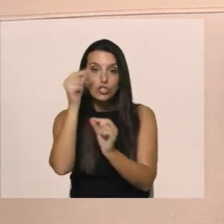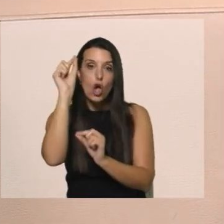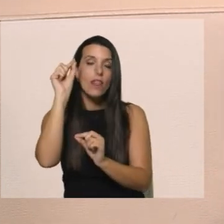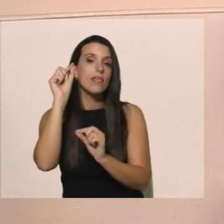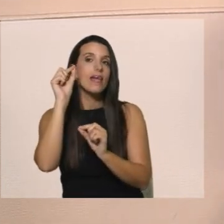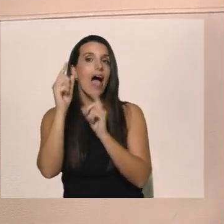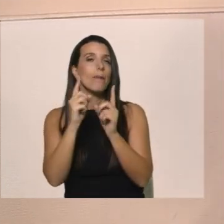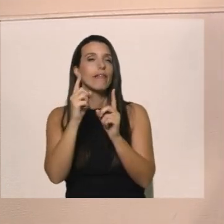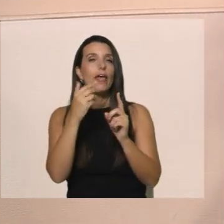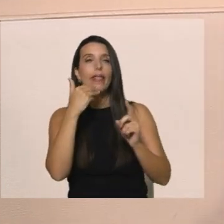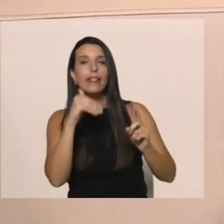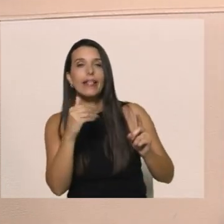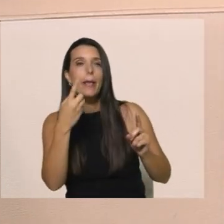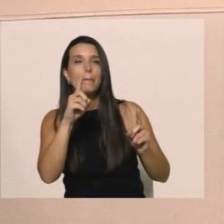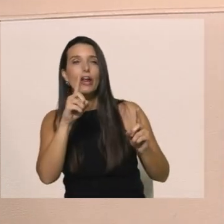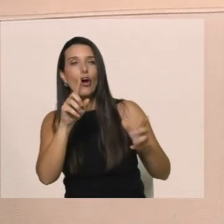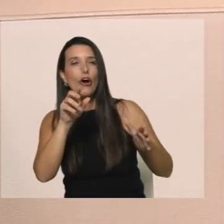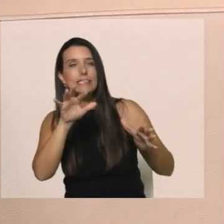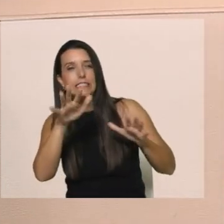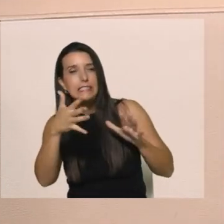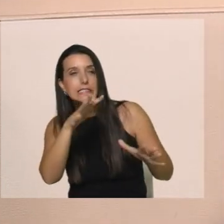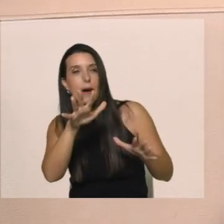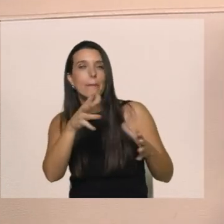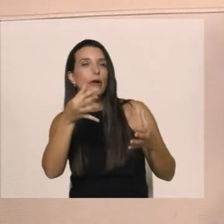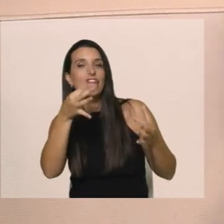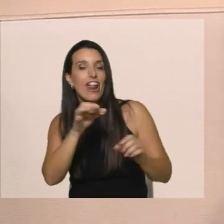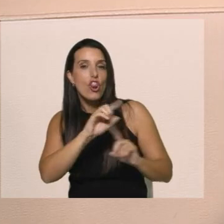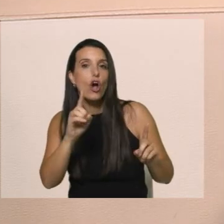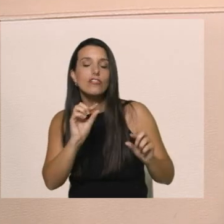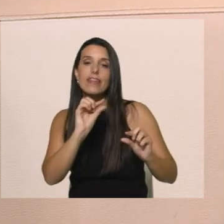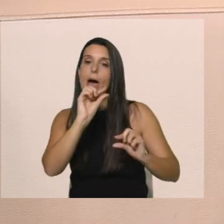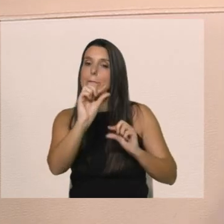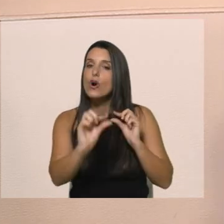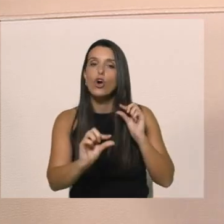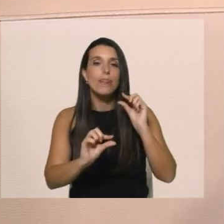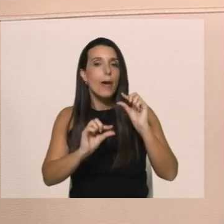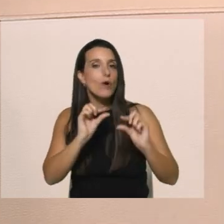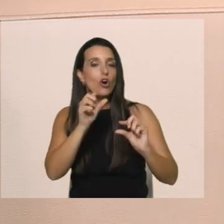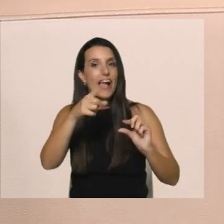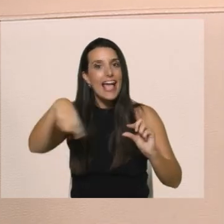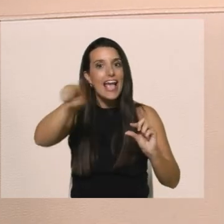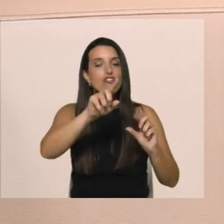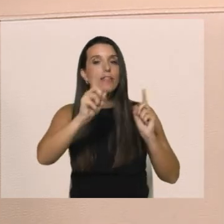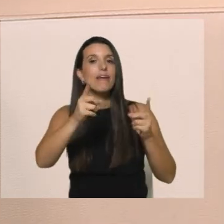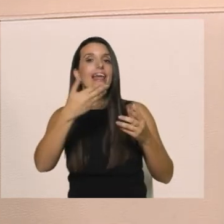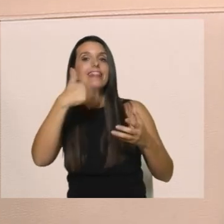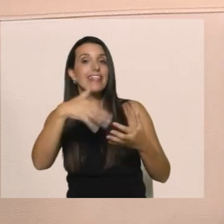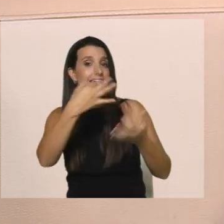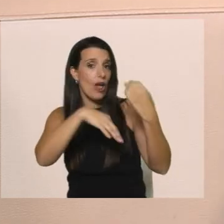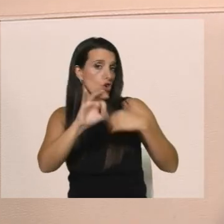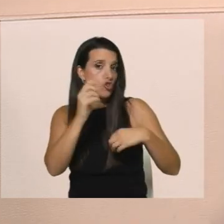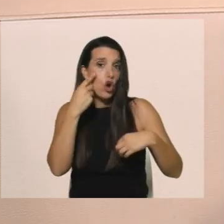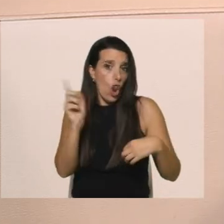no se entienden. Se entienden pero no se asimilan. Entonces es de a poco. Es que ellos también entran en el código teatral que desconocen.